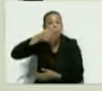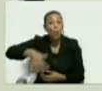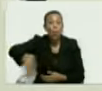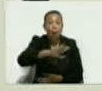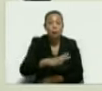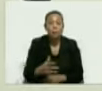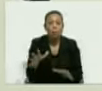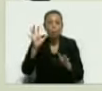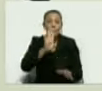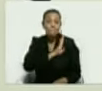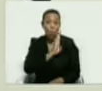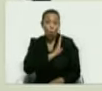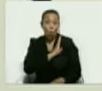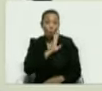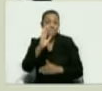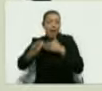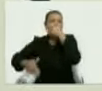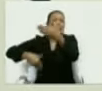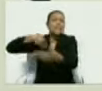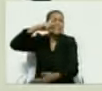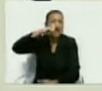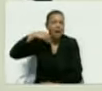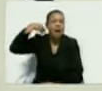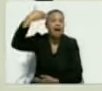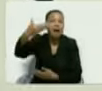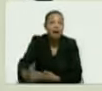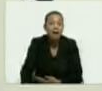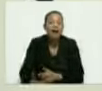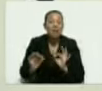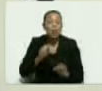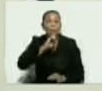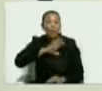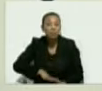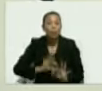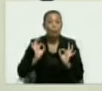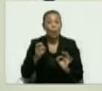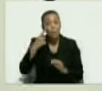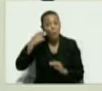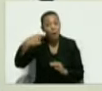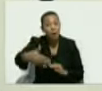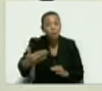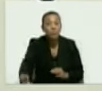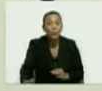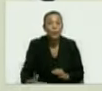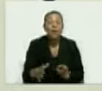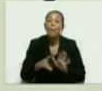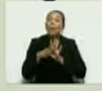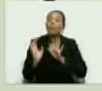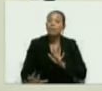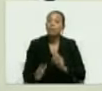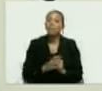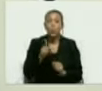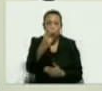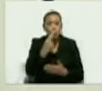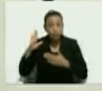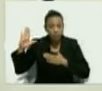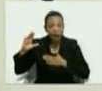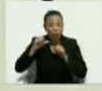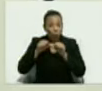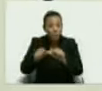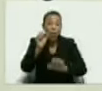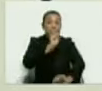como territorio de la República Bolivariana de Venezuela, por historia, por tradición y por derecho. Jura